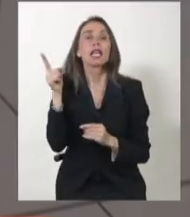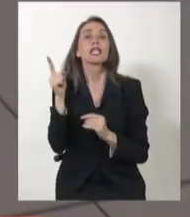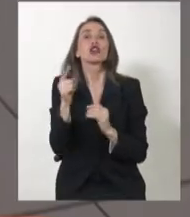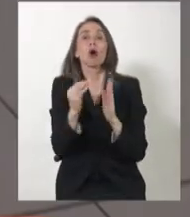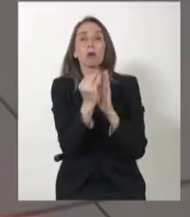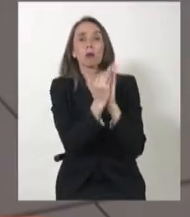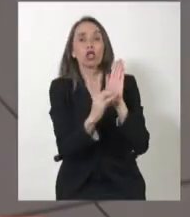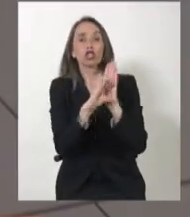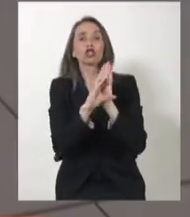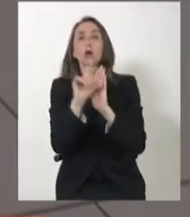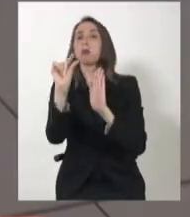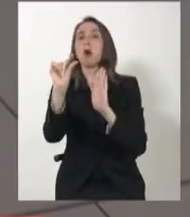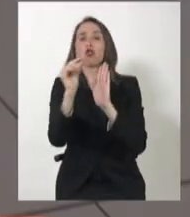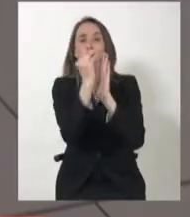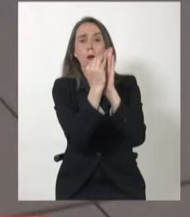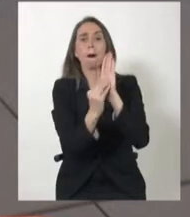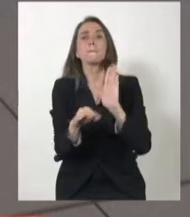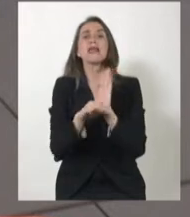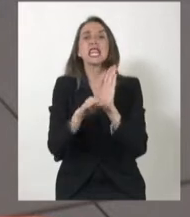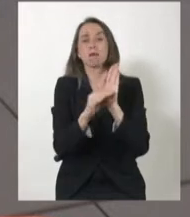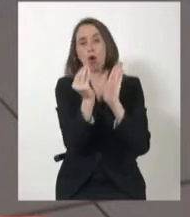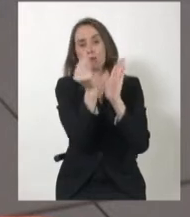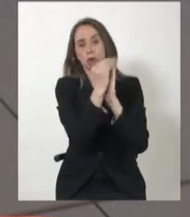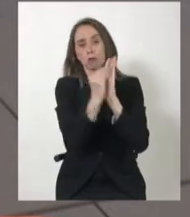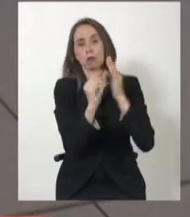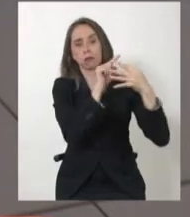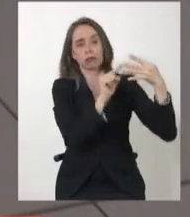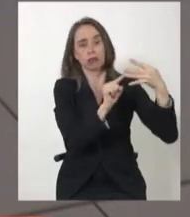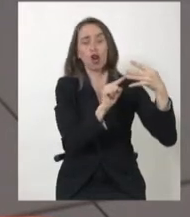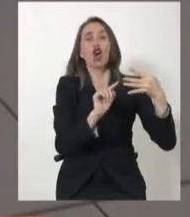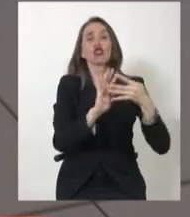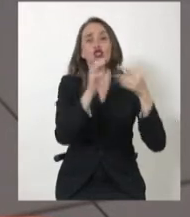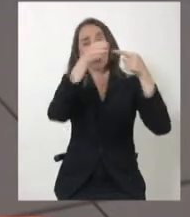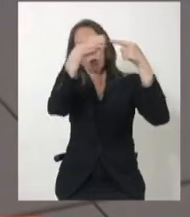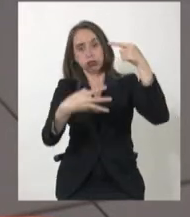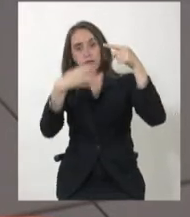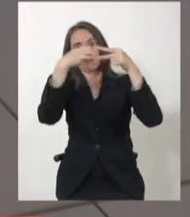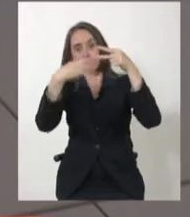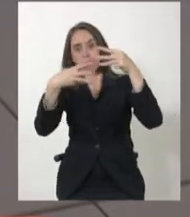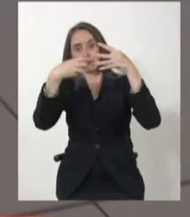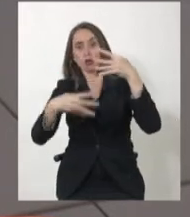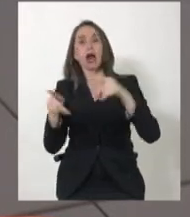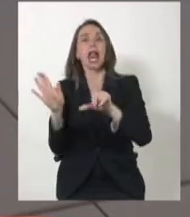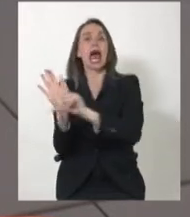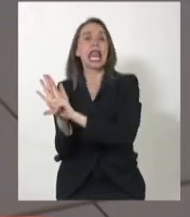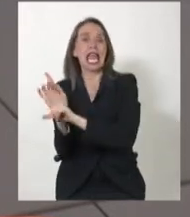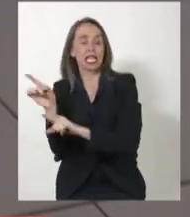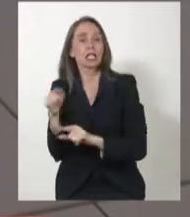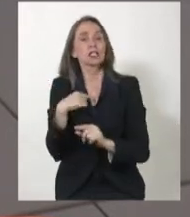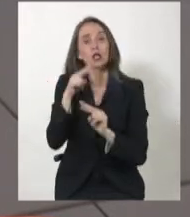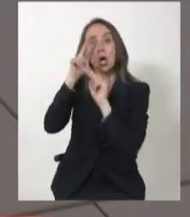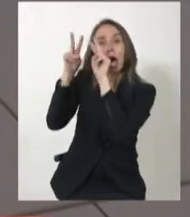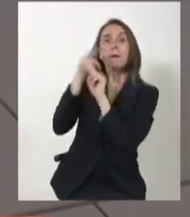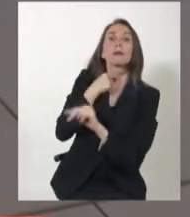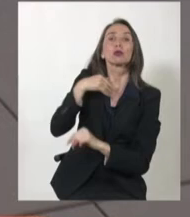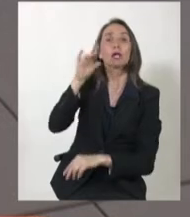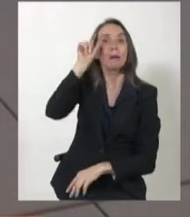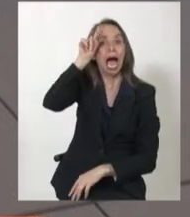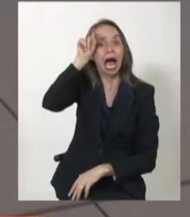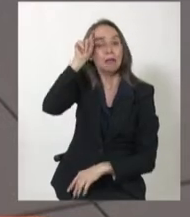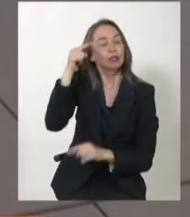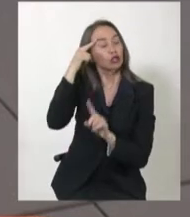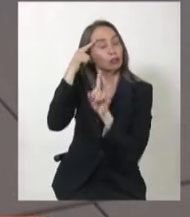minimalista. No decir nada y que todo pasa a la ley. A mí me persuade más la tradición alemana. Y en ese sentido yo trabajo con